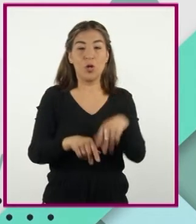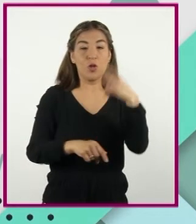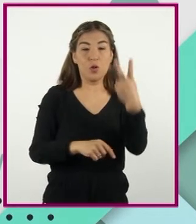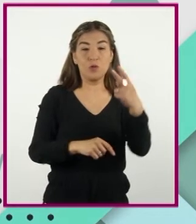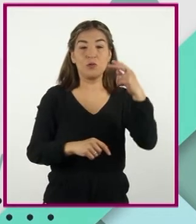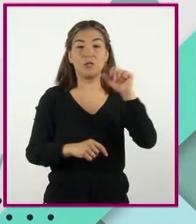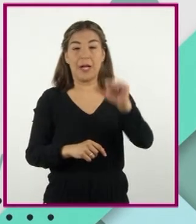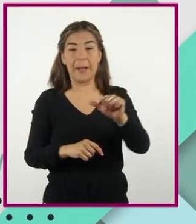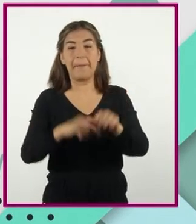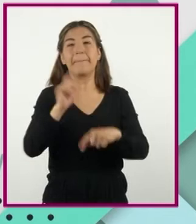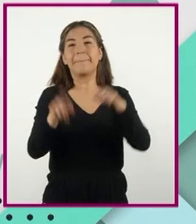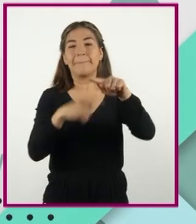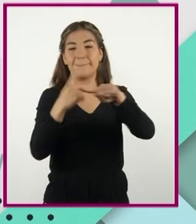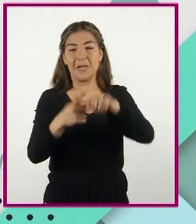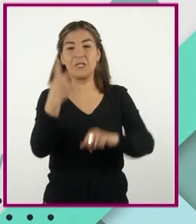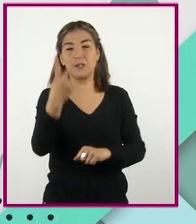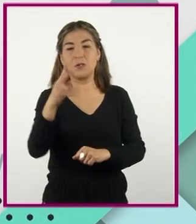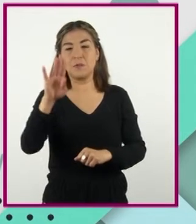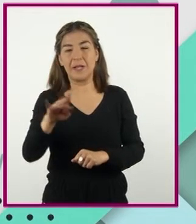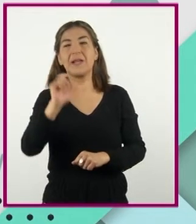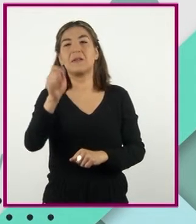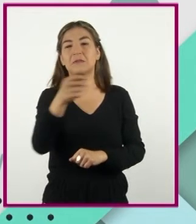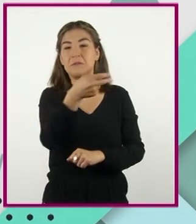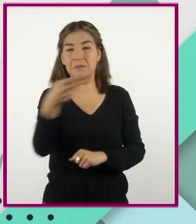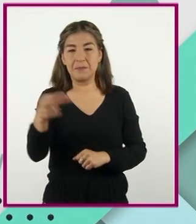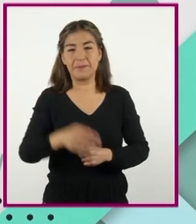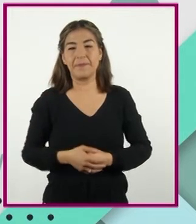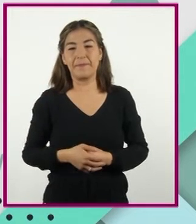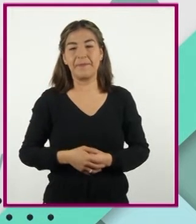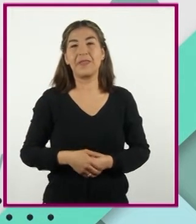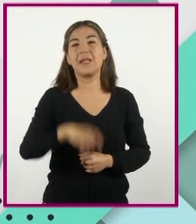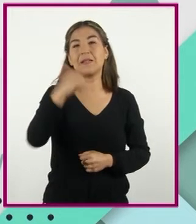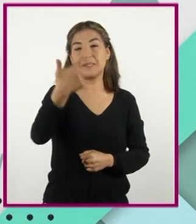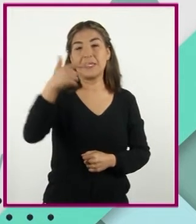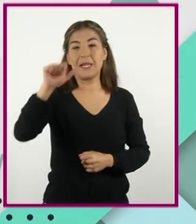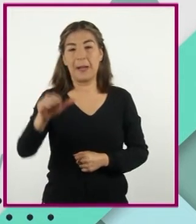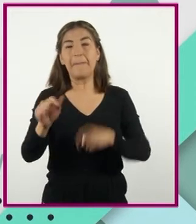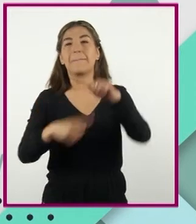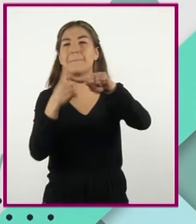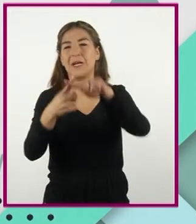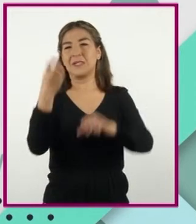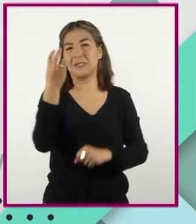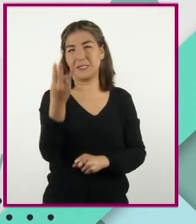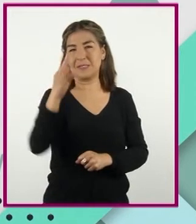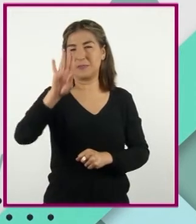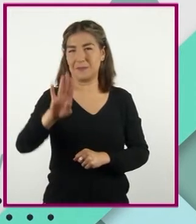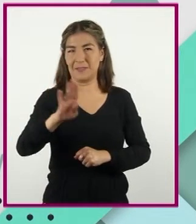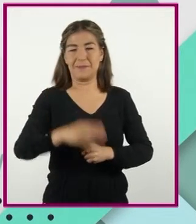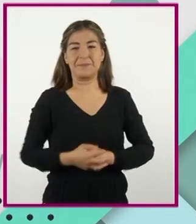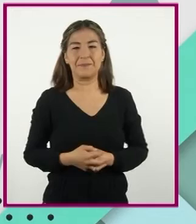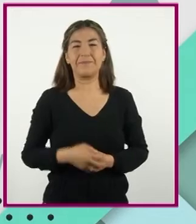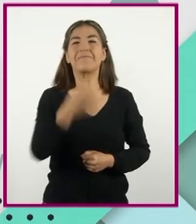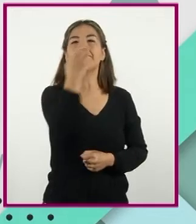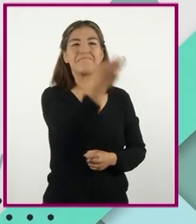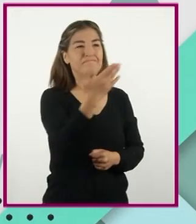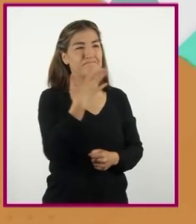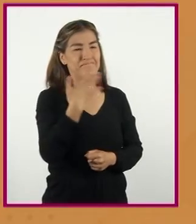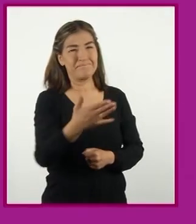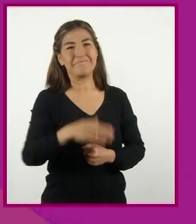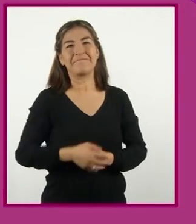b más 5a más 2b es igual a 7a más 3b. Bien hecho,